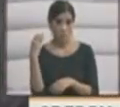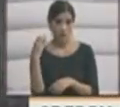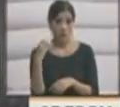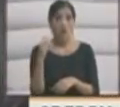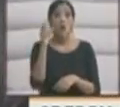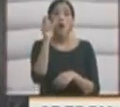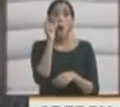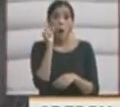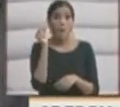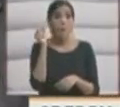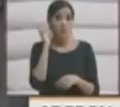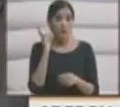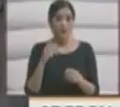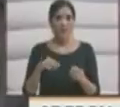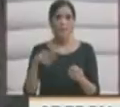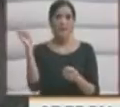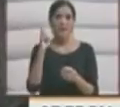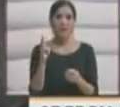en Ecuador.